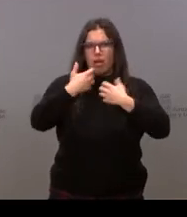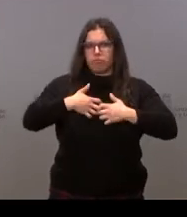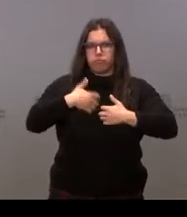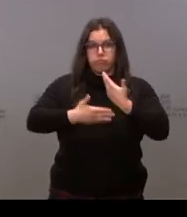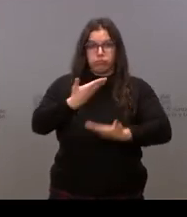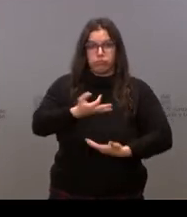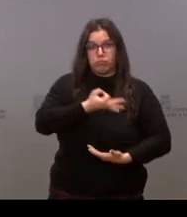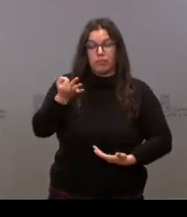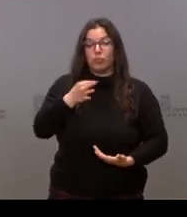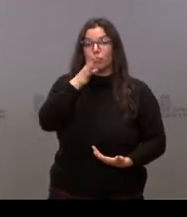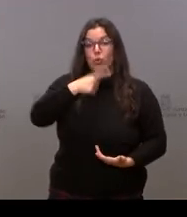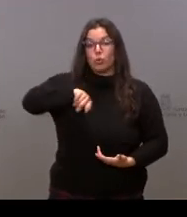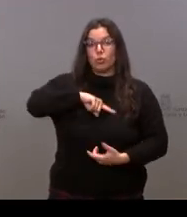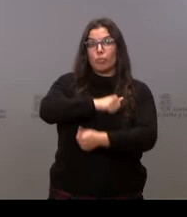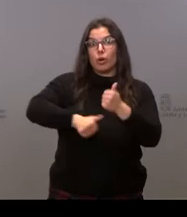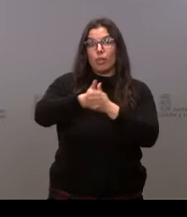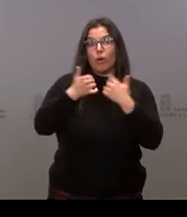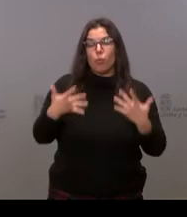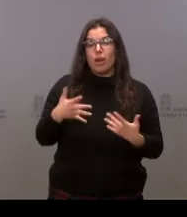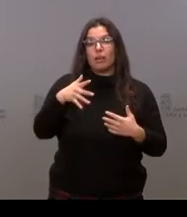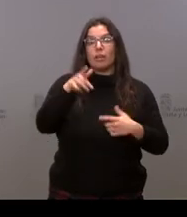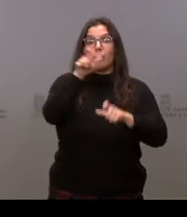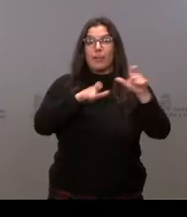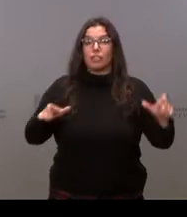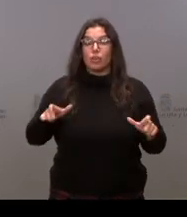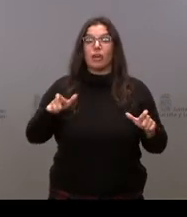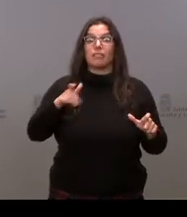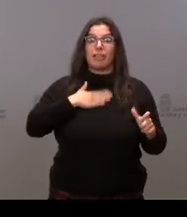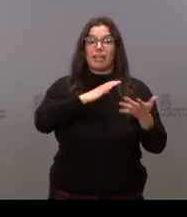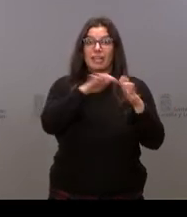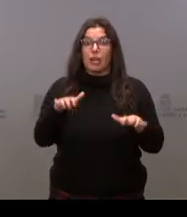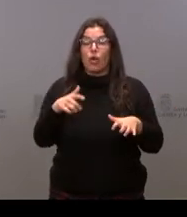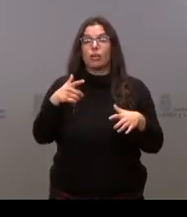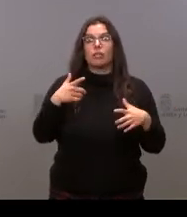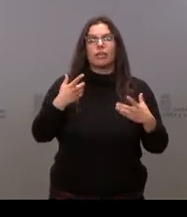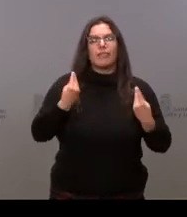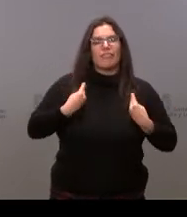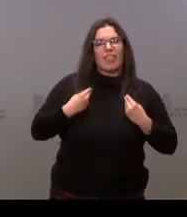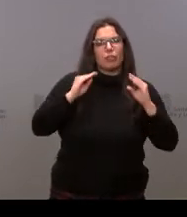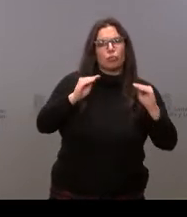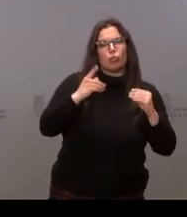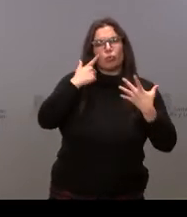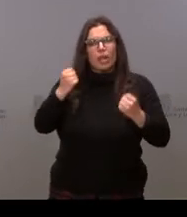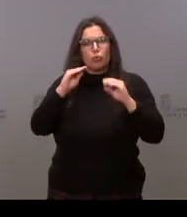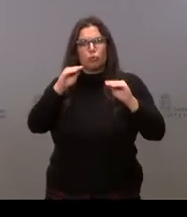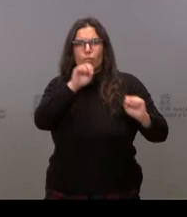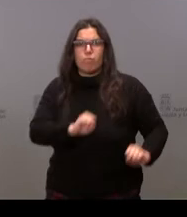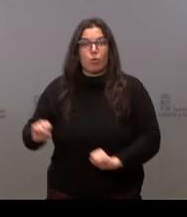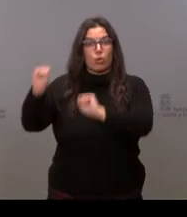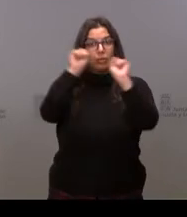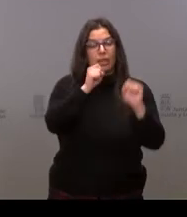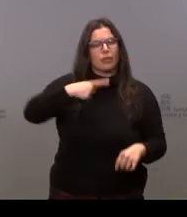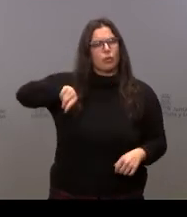nuestra prioridad es proteger la salud y la vida de las personas de castilla y león' y estamos trabajando ya para